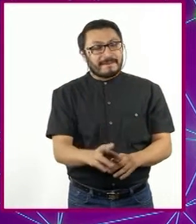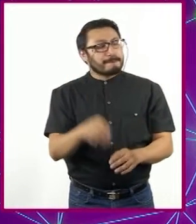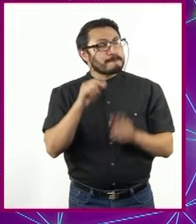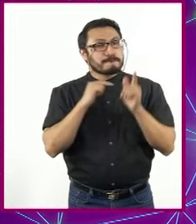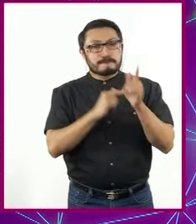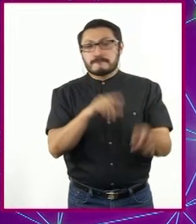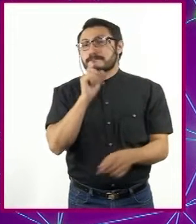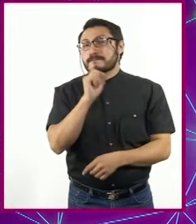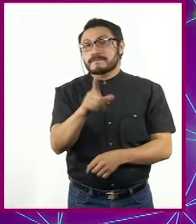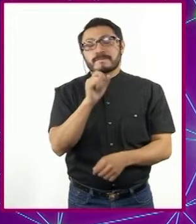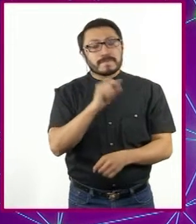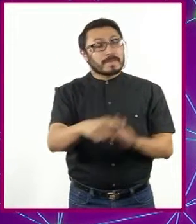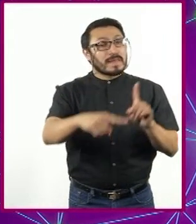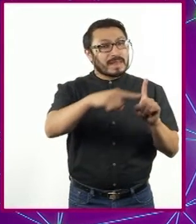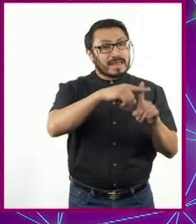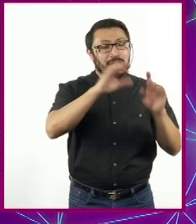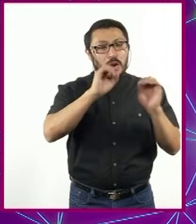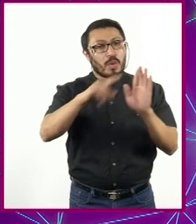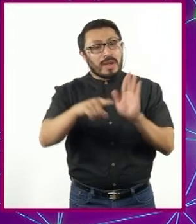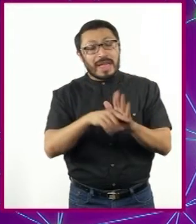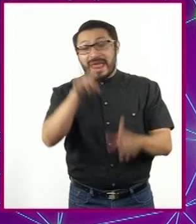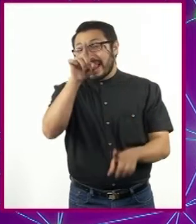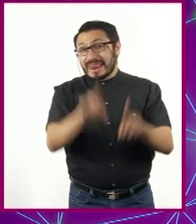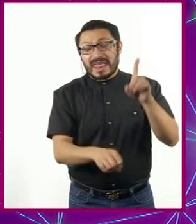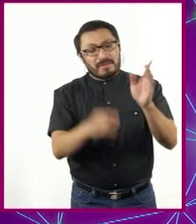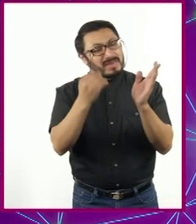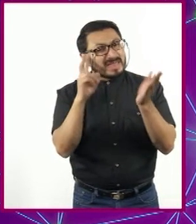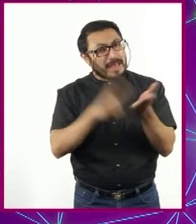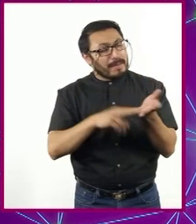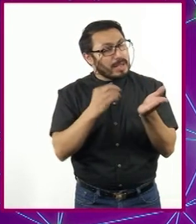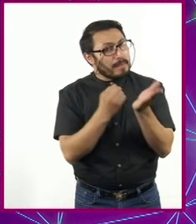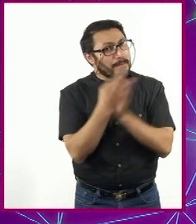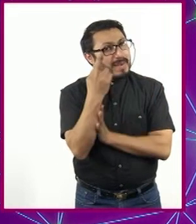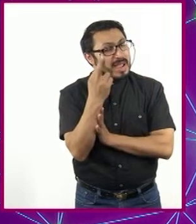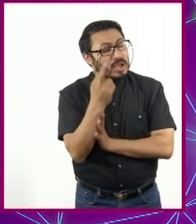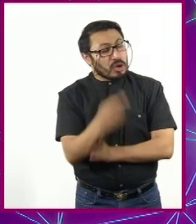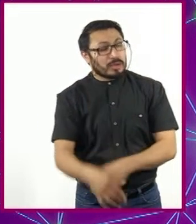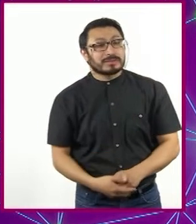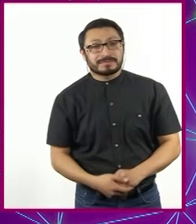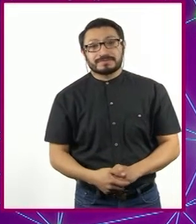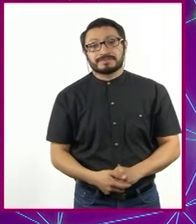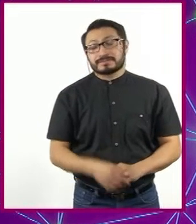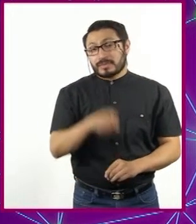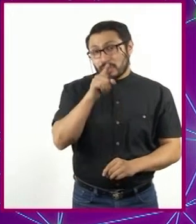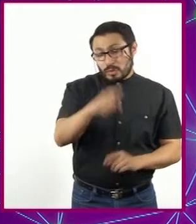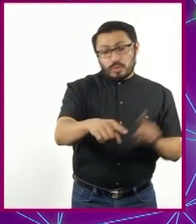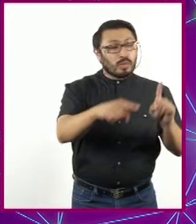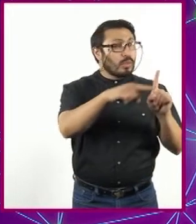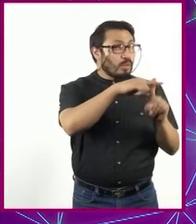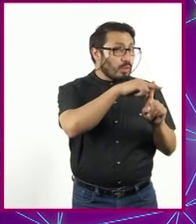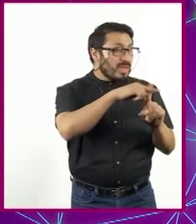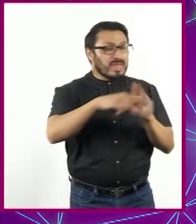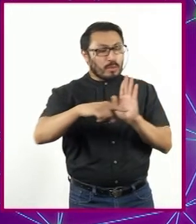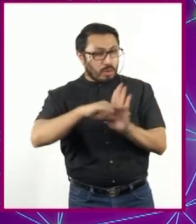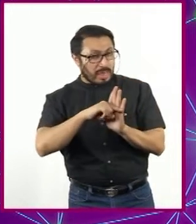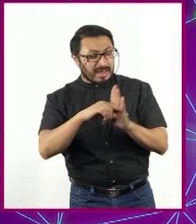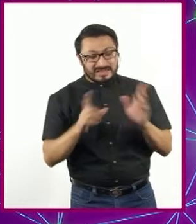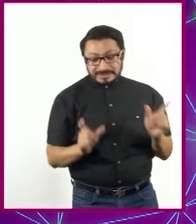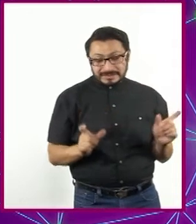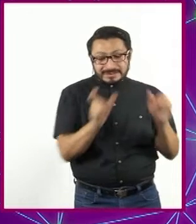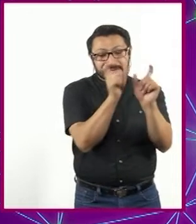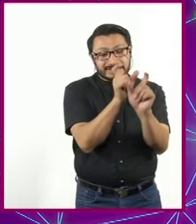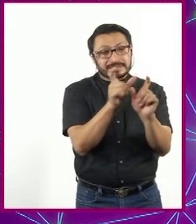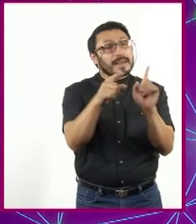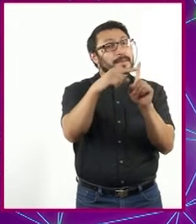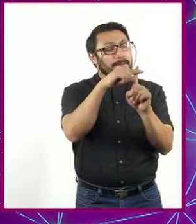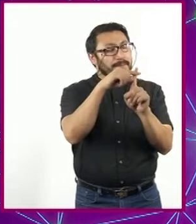el signo de los números en cuestión. Al sumar un número positivo y uno negativo, se calcula